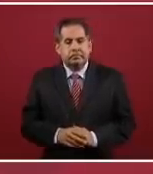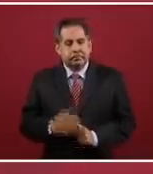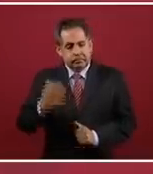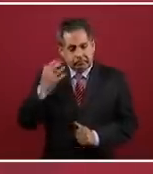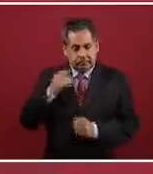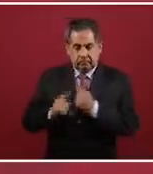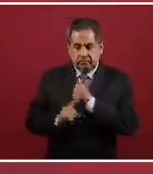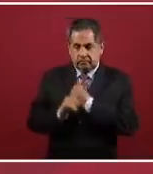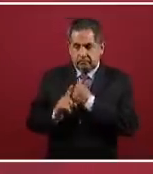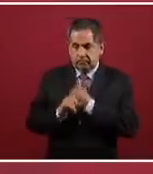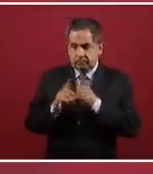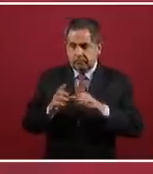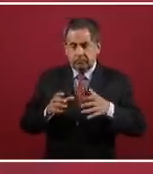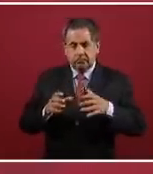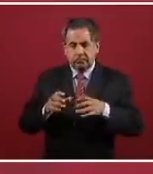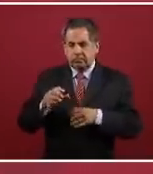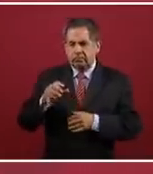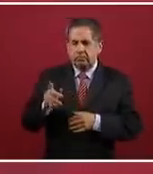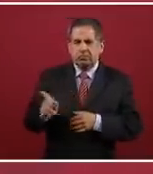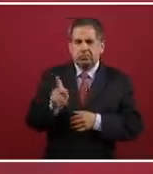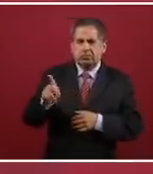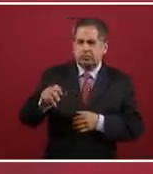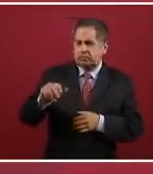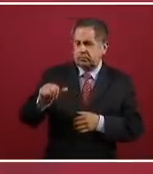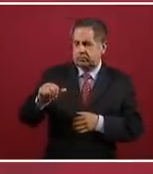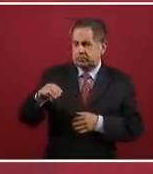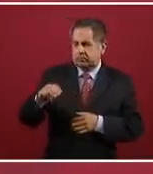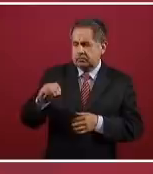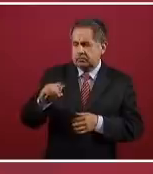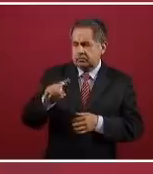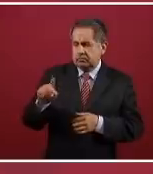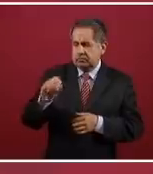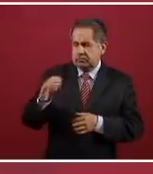problemas en Amozoc hace unos días,